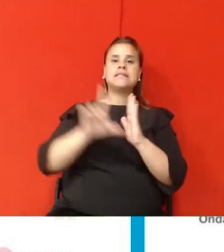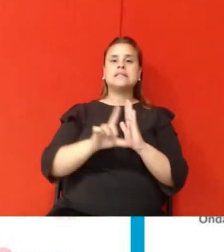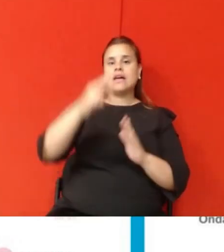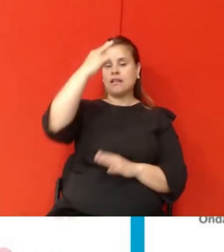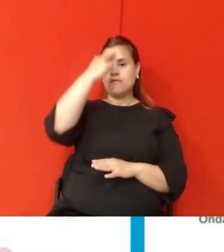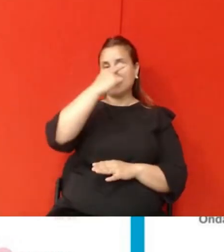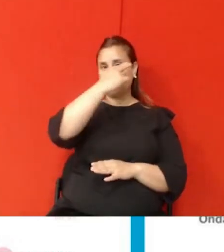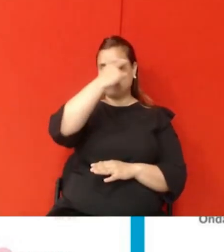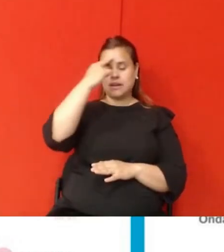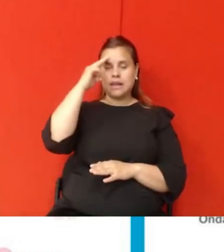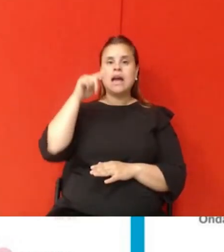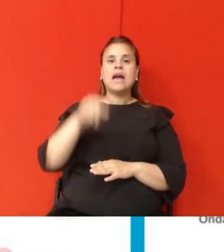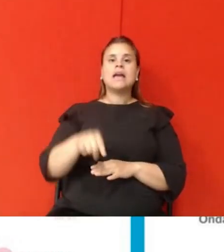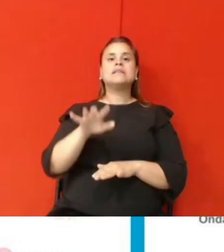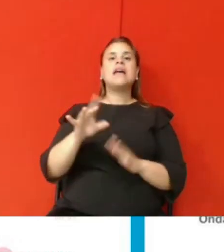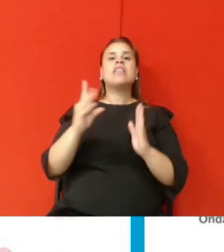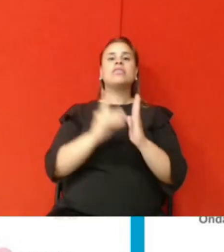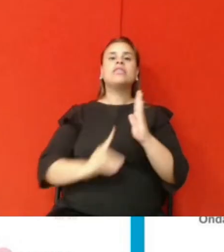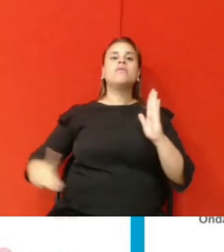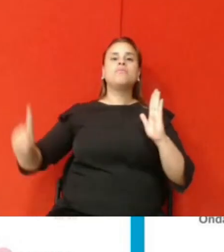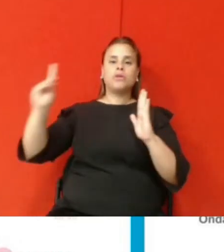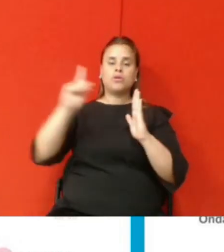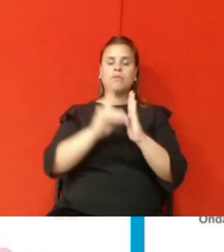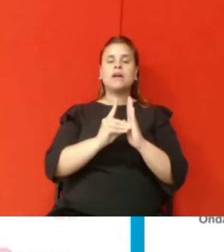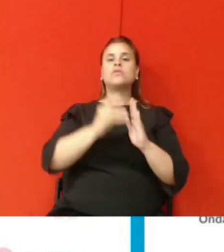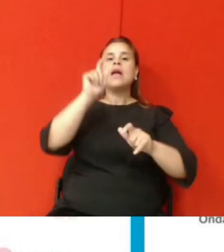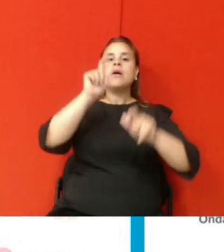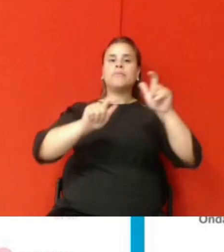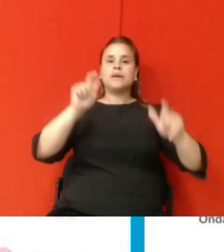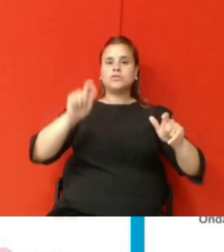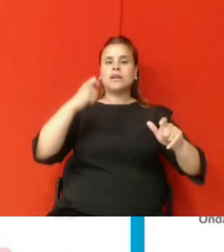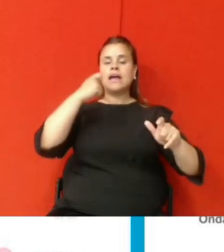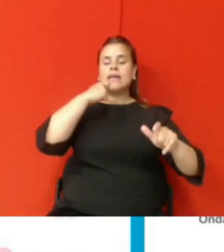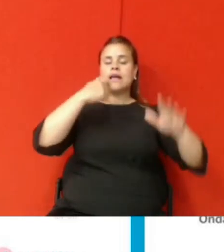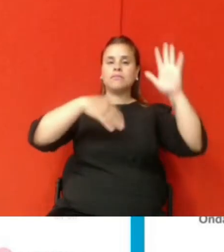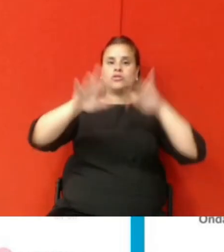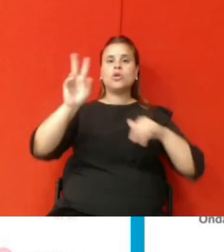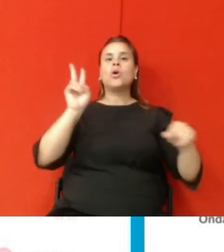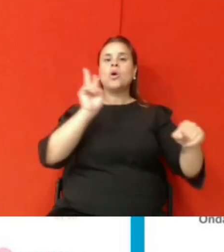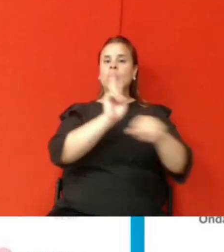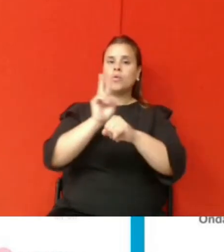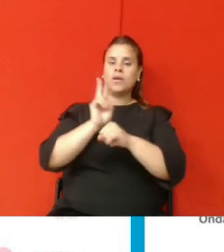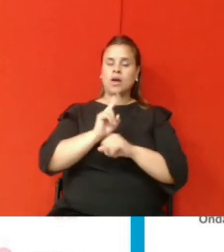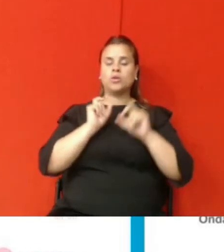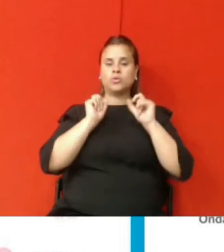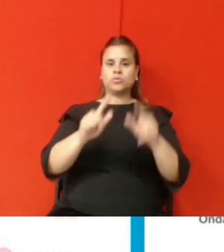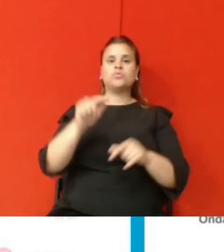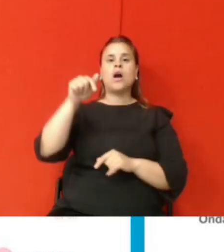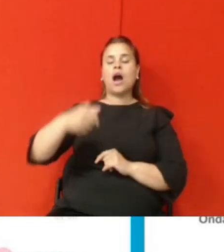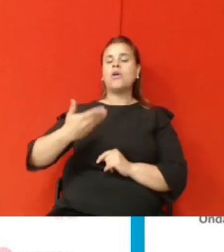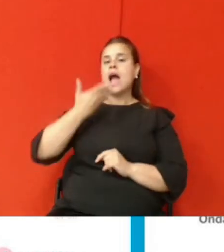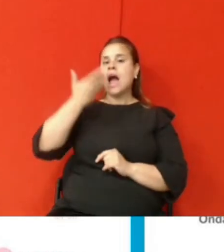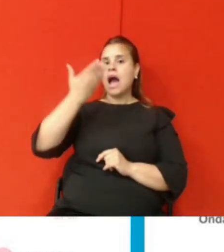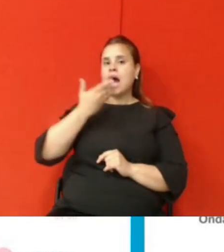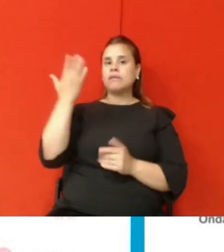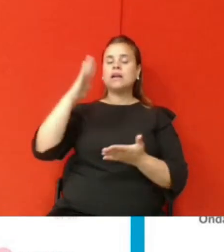gerontóloga, diplomada en Políticas de Cuidado en Centros de Día y Residencia de Larga Estadía para Personas Mayores. Va a hablar de la importancia